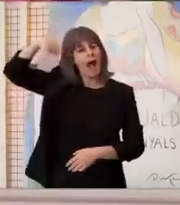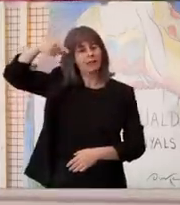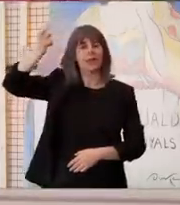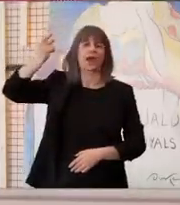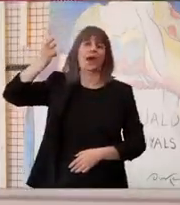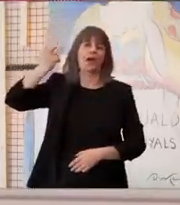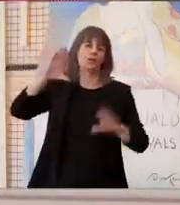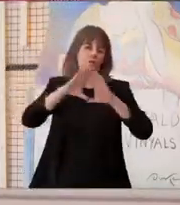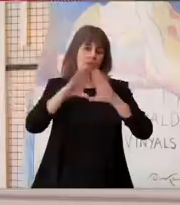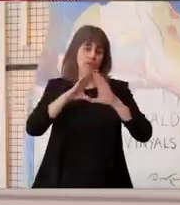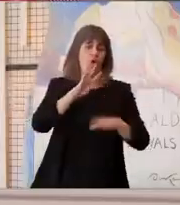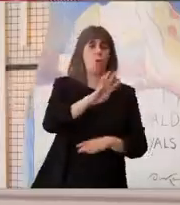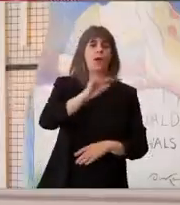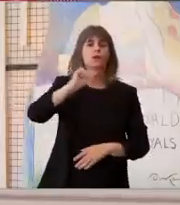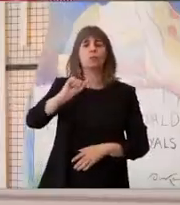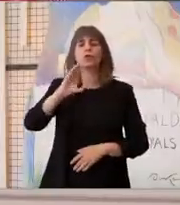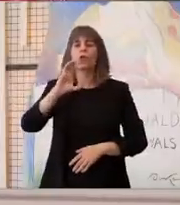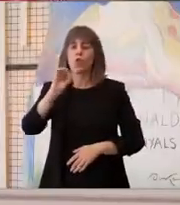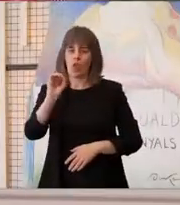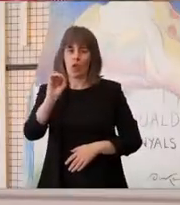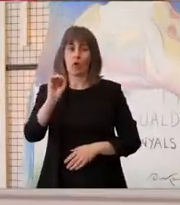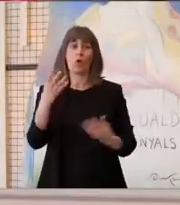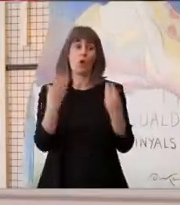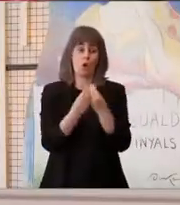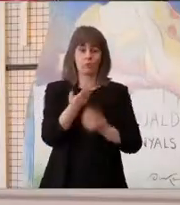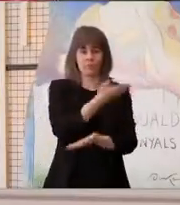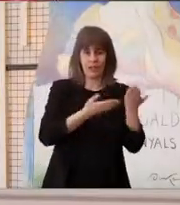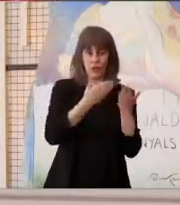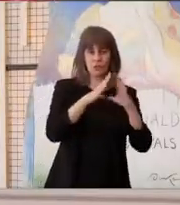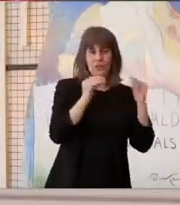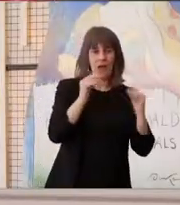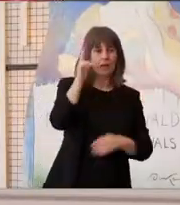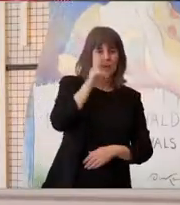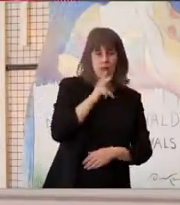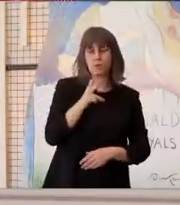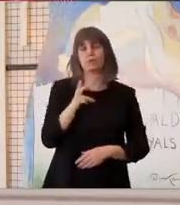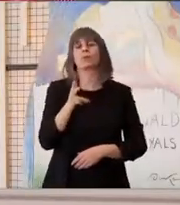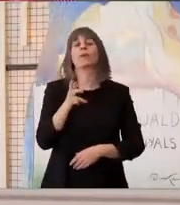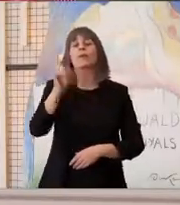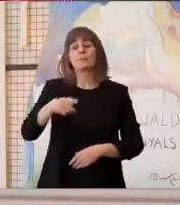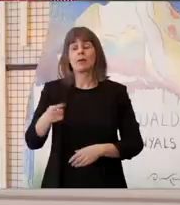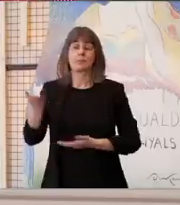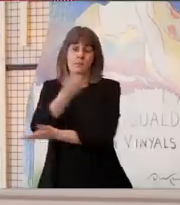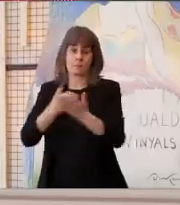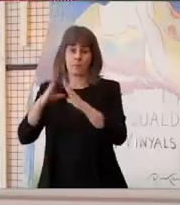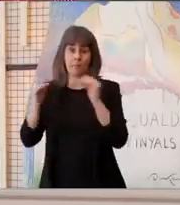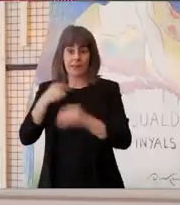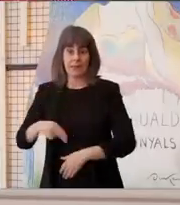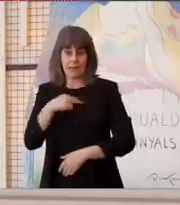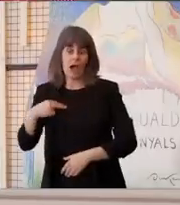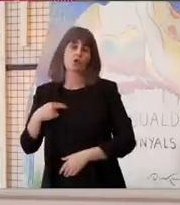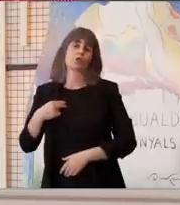con la universidad de Vigo trabajamos con la universidad de Santiago en la cátedra iberoamericana creando redes también